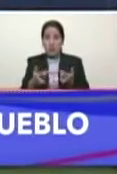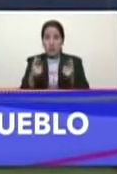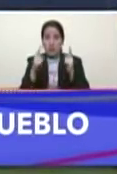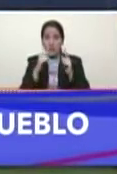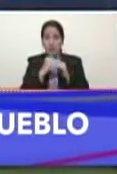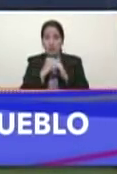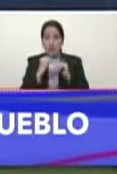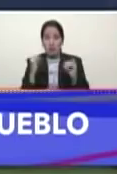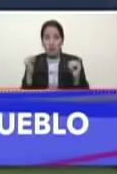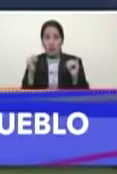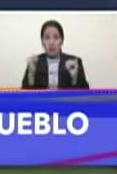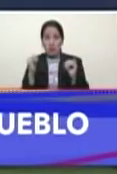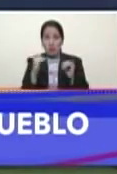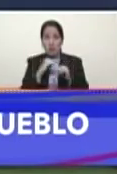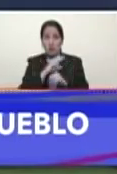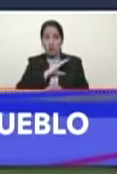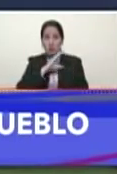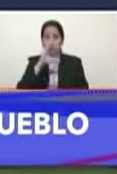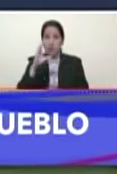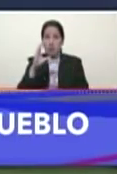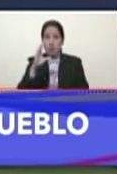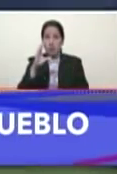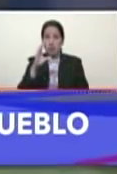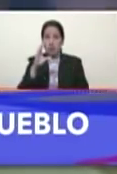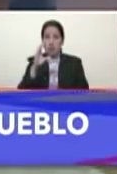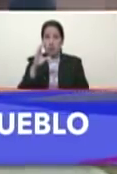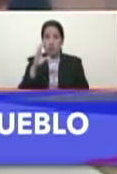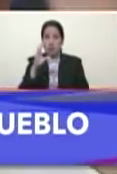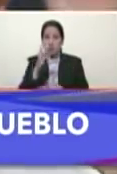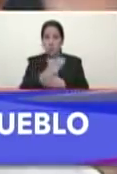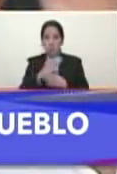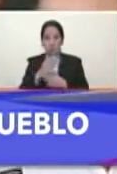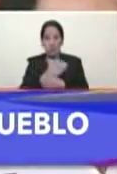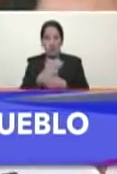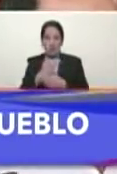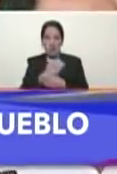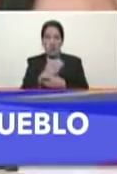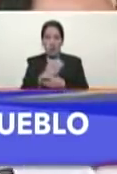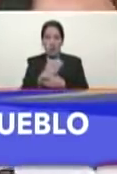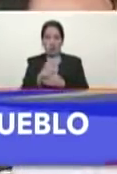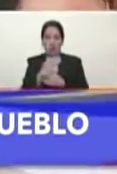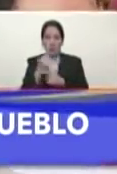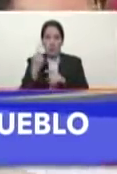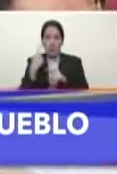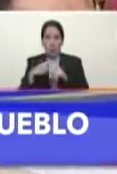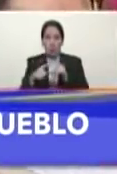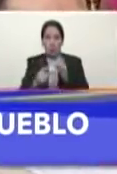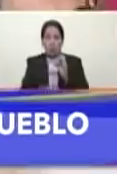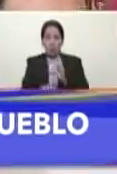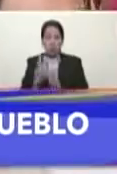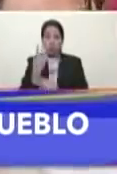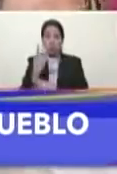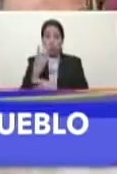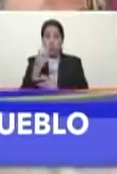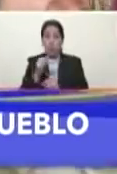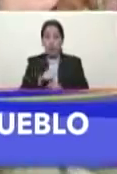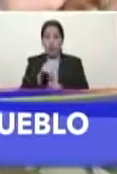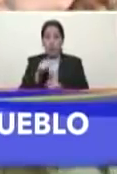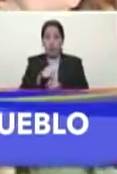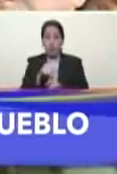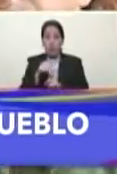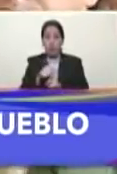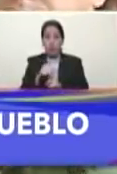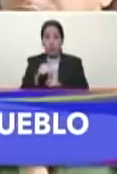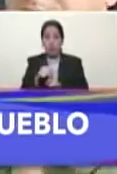independencia, soberanía compartida. Otro mundo está naciendo de la batalla que está dando el pueblo de Venezuela.